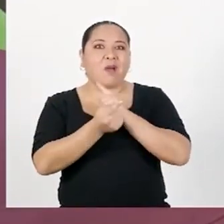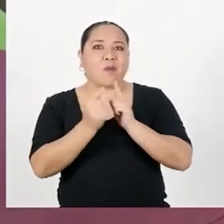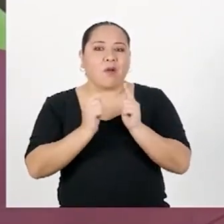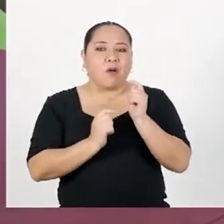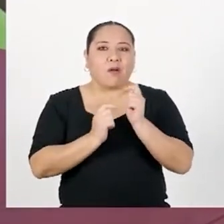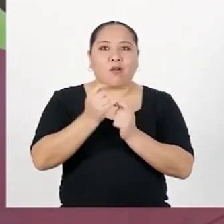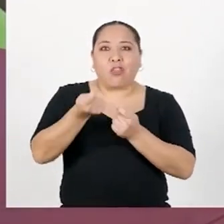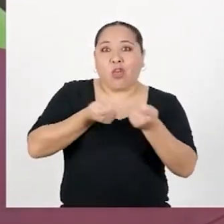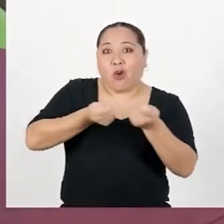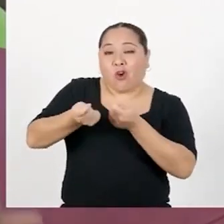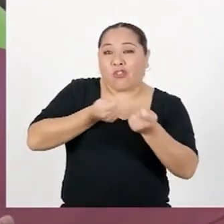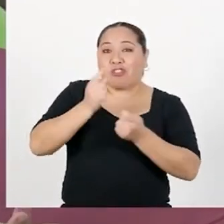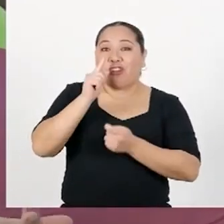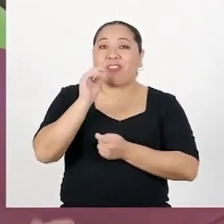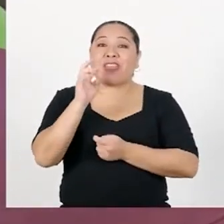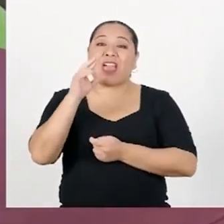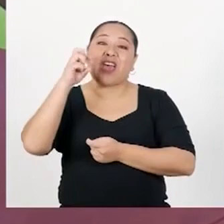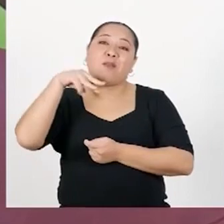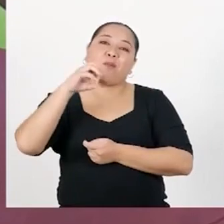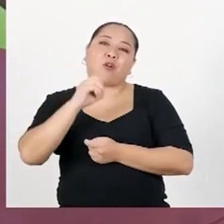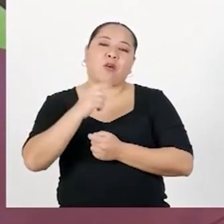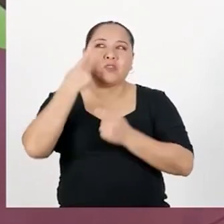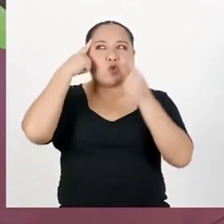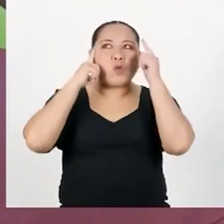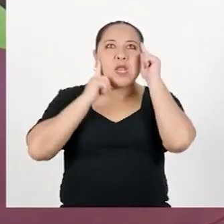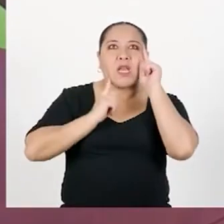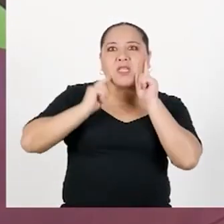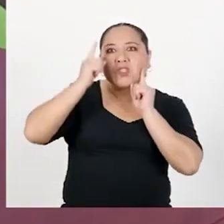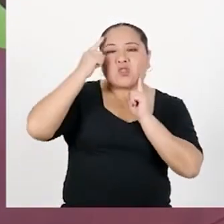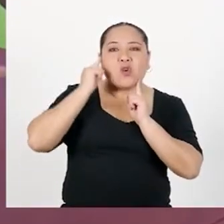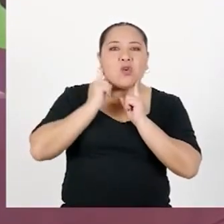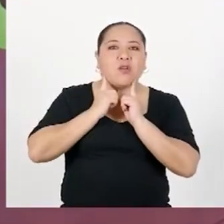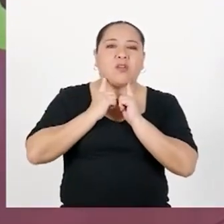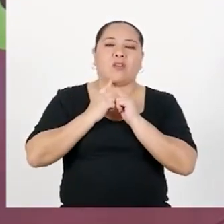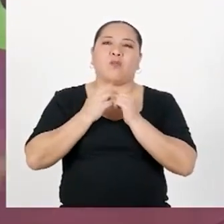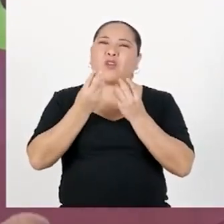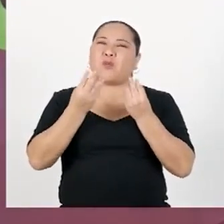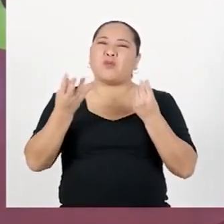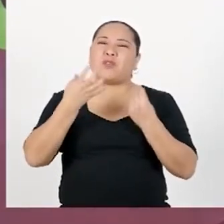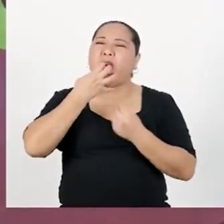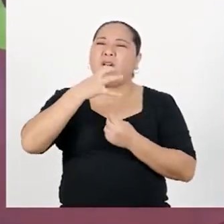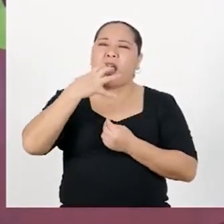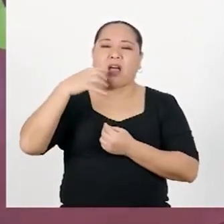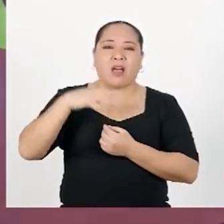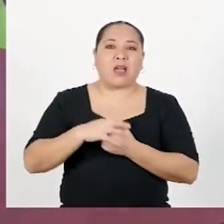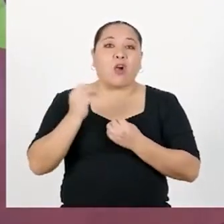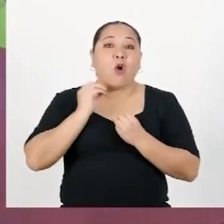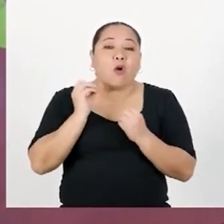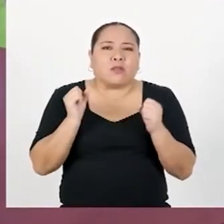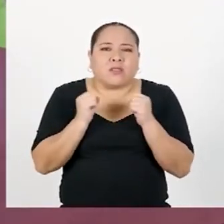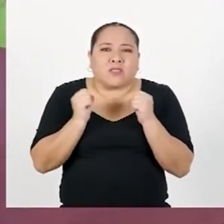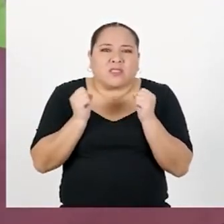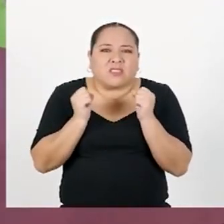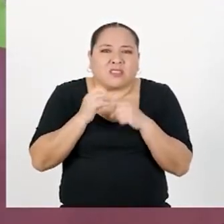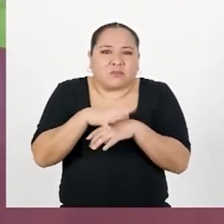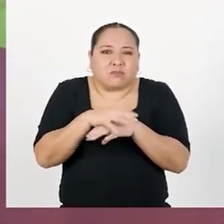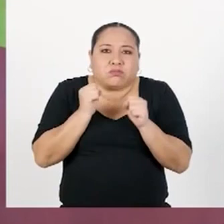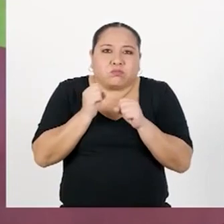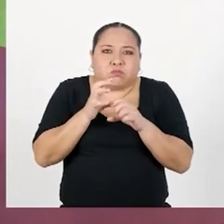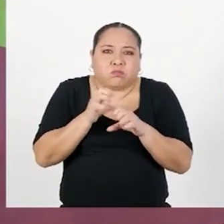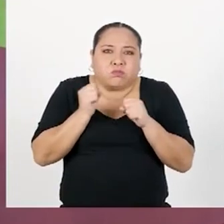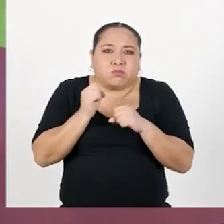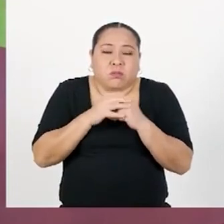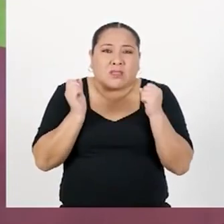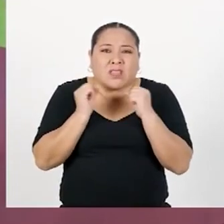de termorregulación, como pueden ser la sudoración para eliminar el exceso de calor o las contracciones